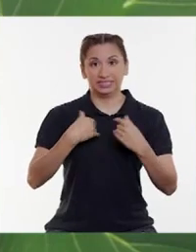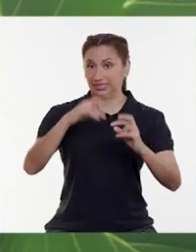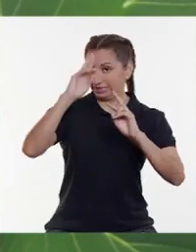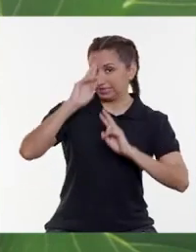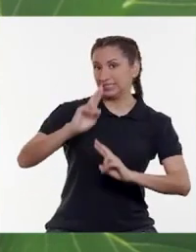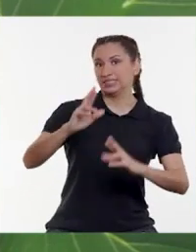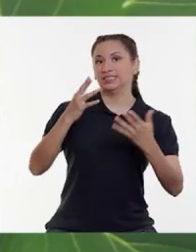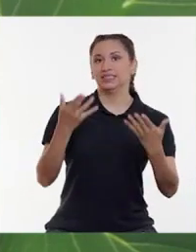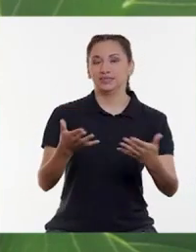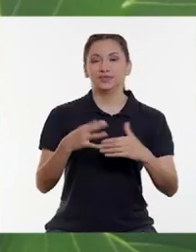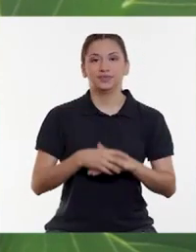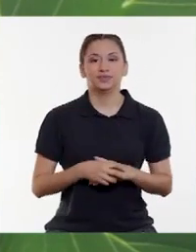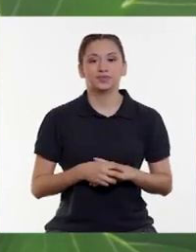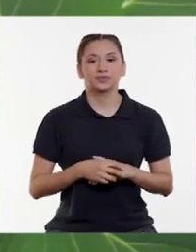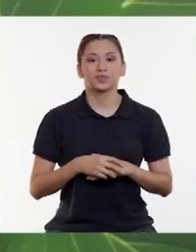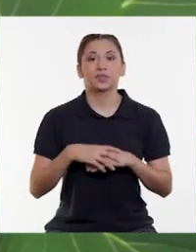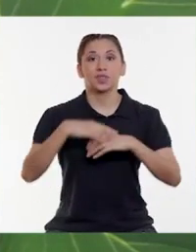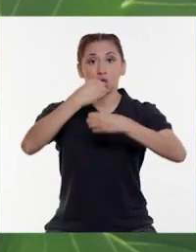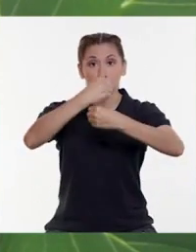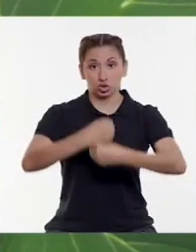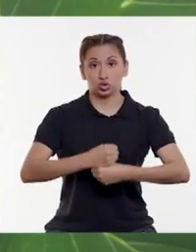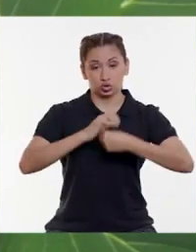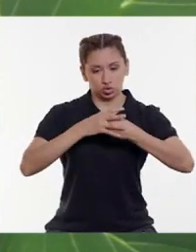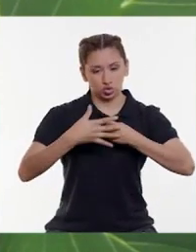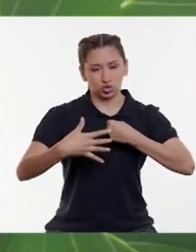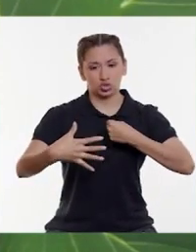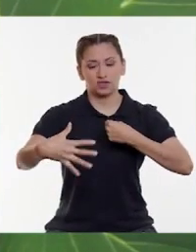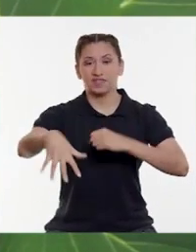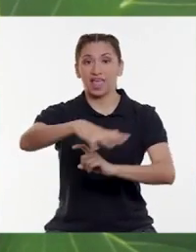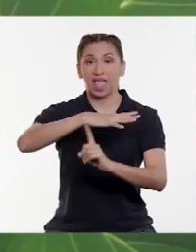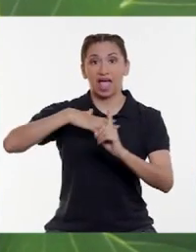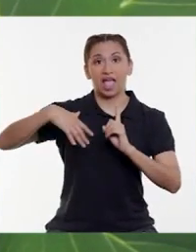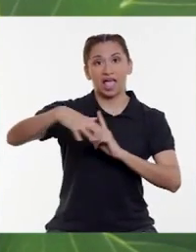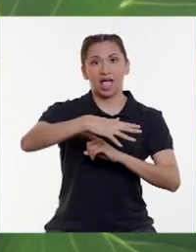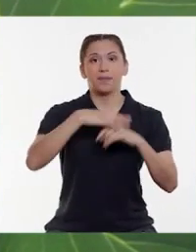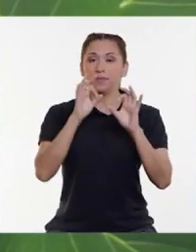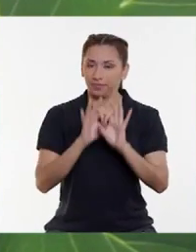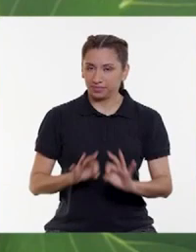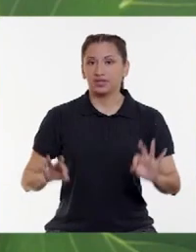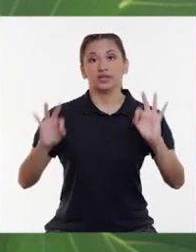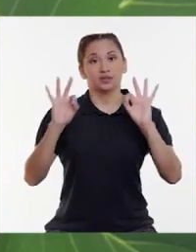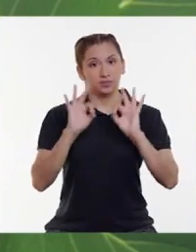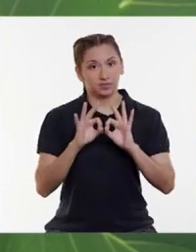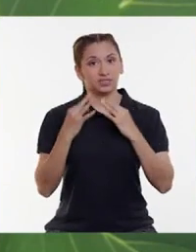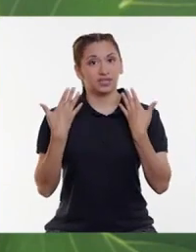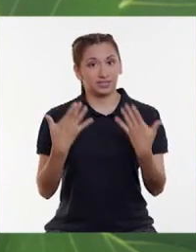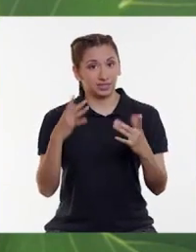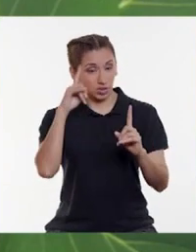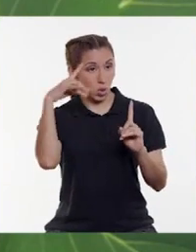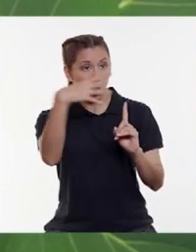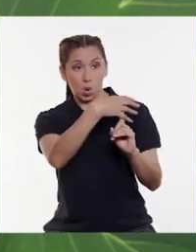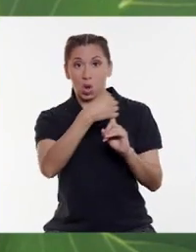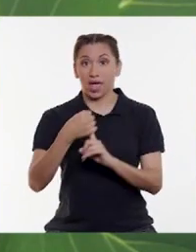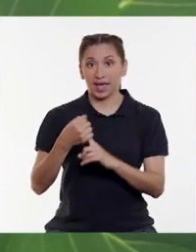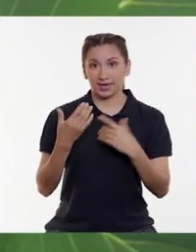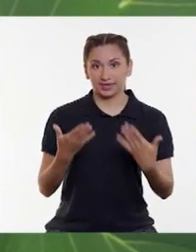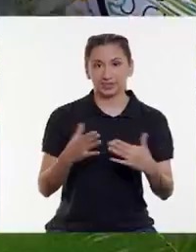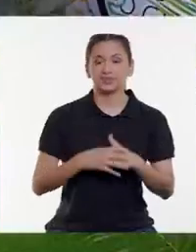debemos considerar. La sostenibilidad ambiental importante es